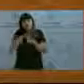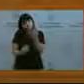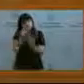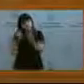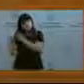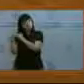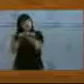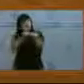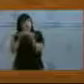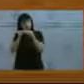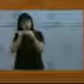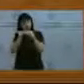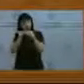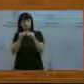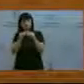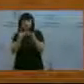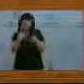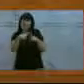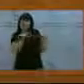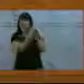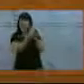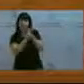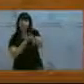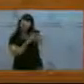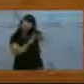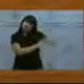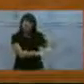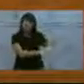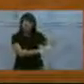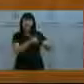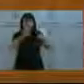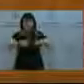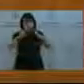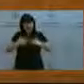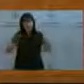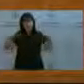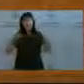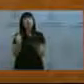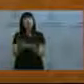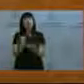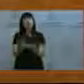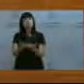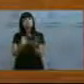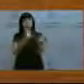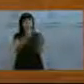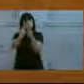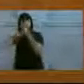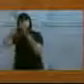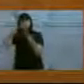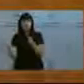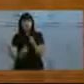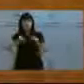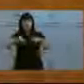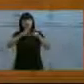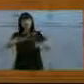dejando de lado los que nos diferencian. Esta Cámara es una muestra del pluralismo político que los asturianos y los